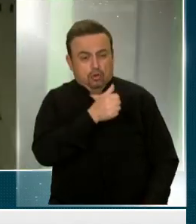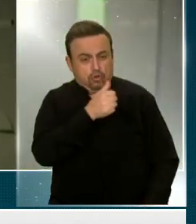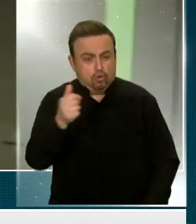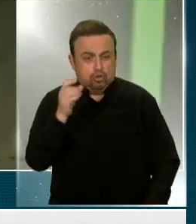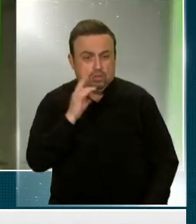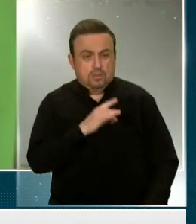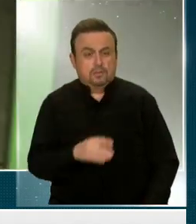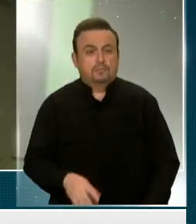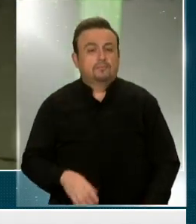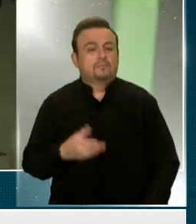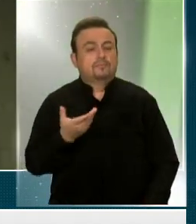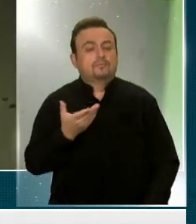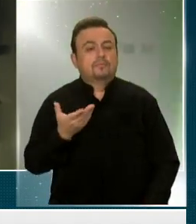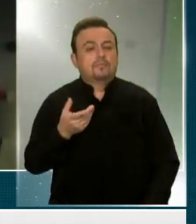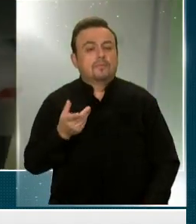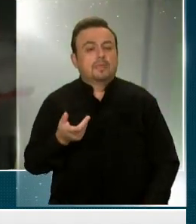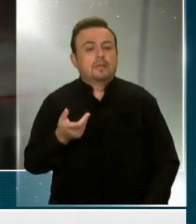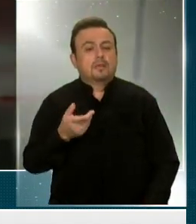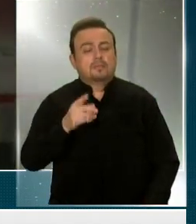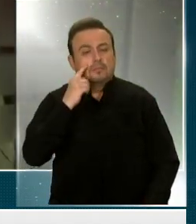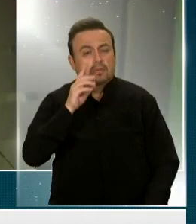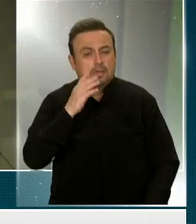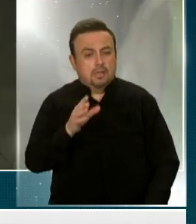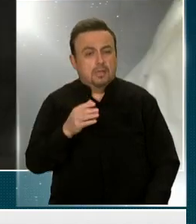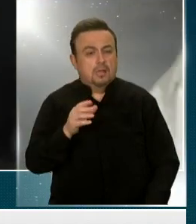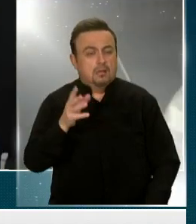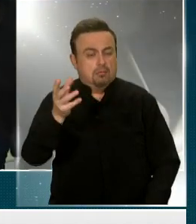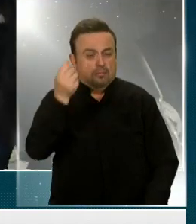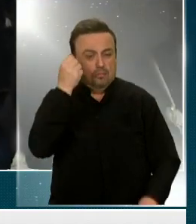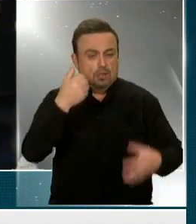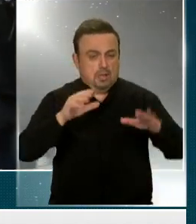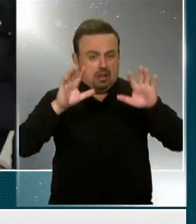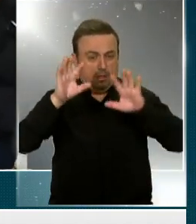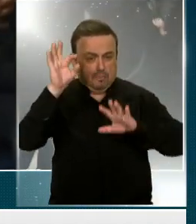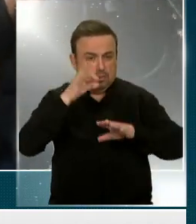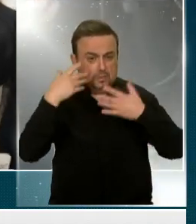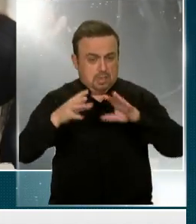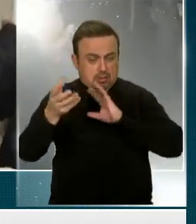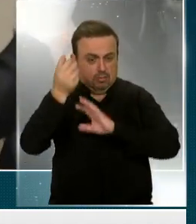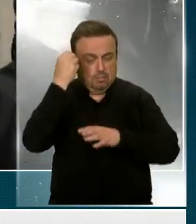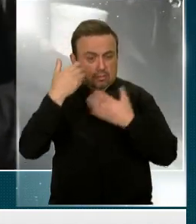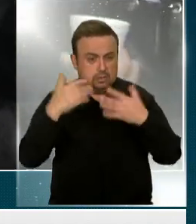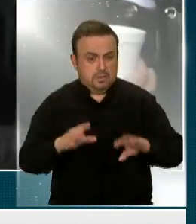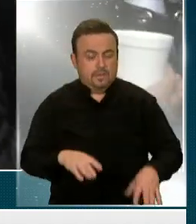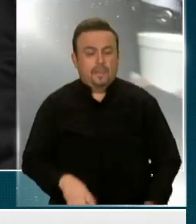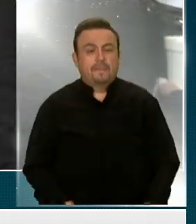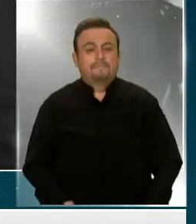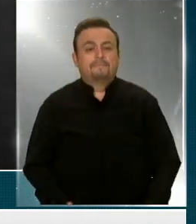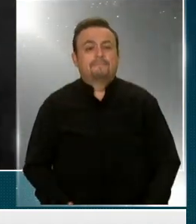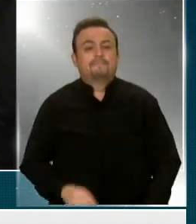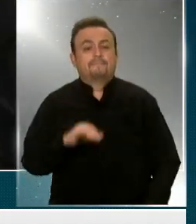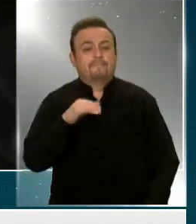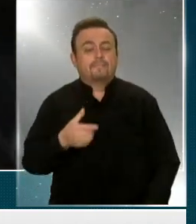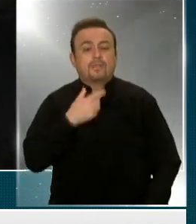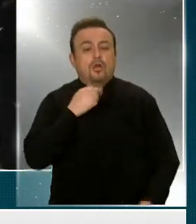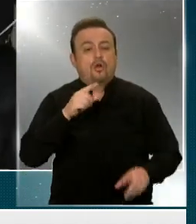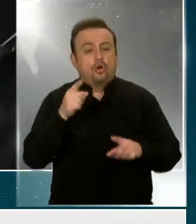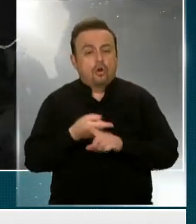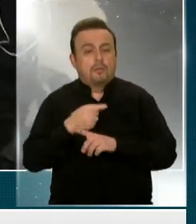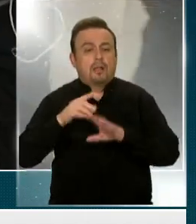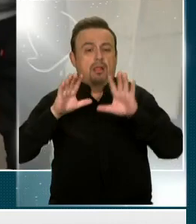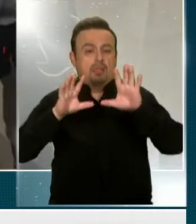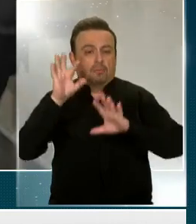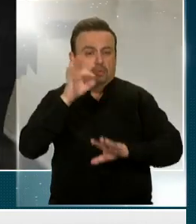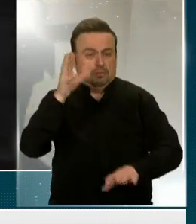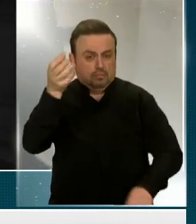los chilenos. Entonces, mira, sacaron el primer 10%, ¿cierto? Sacaron el primer 10%. Después ahora quieren otro 10%